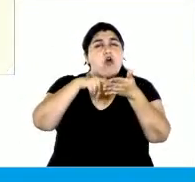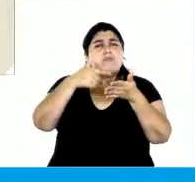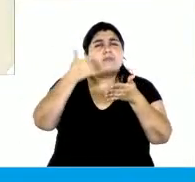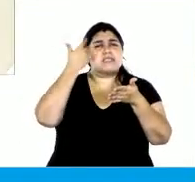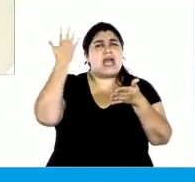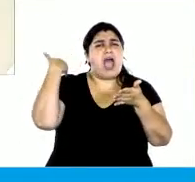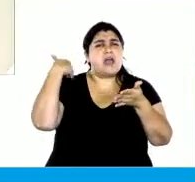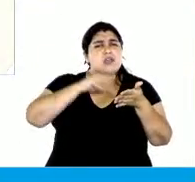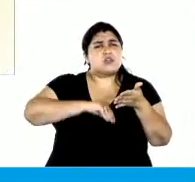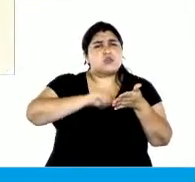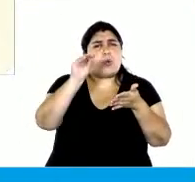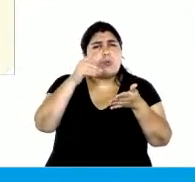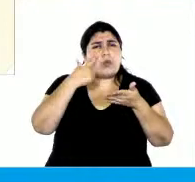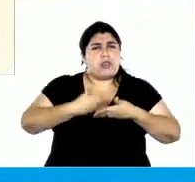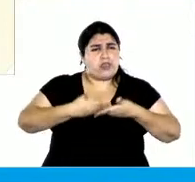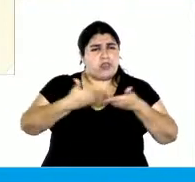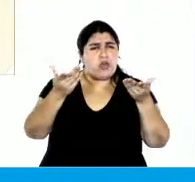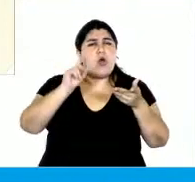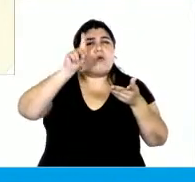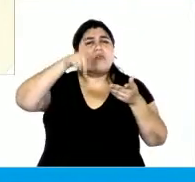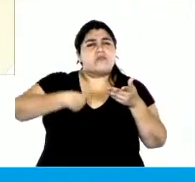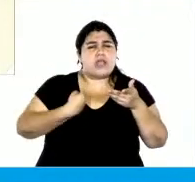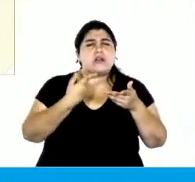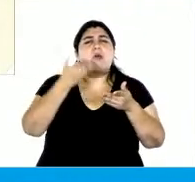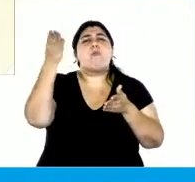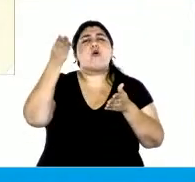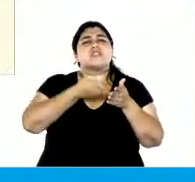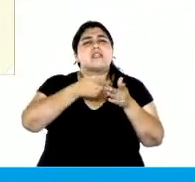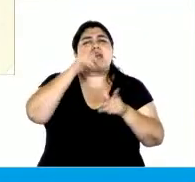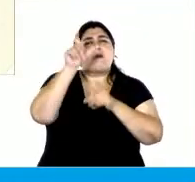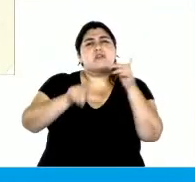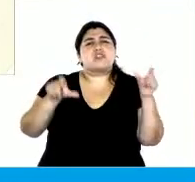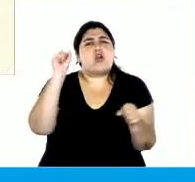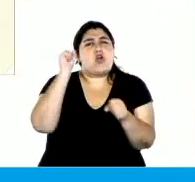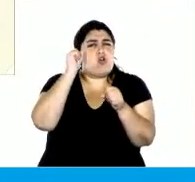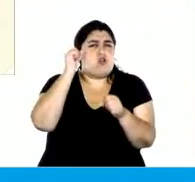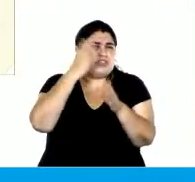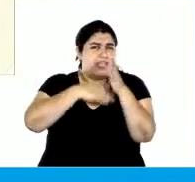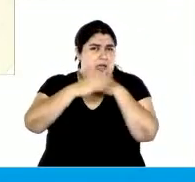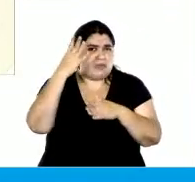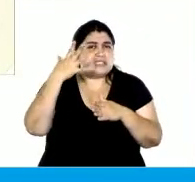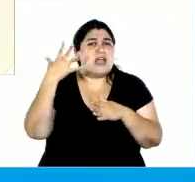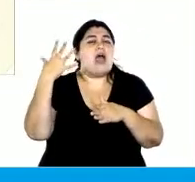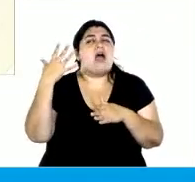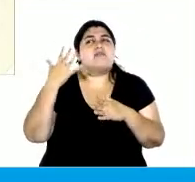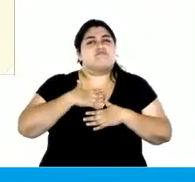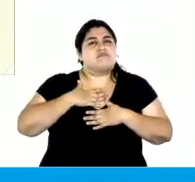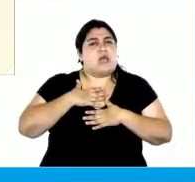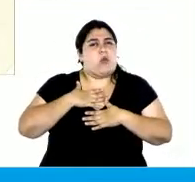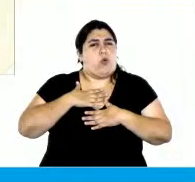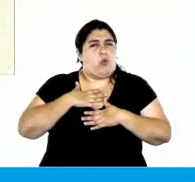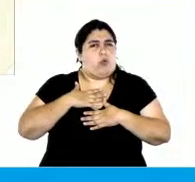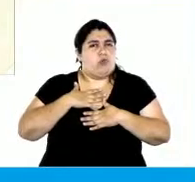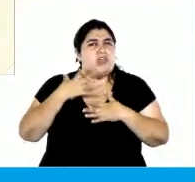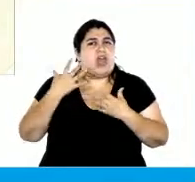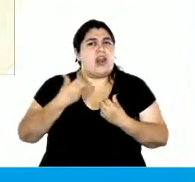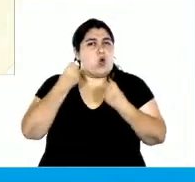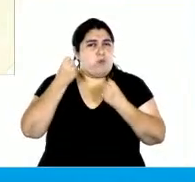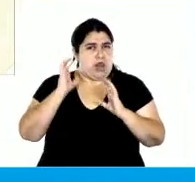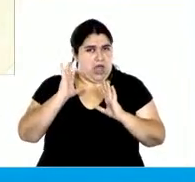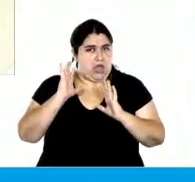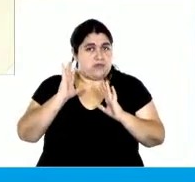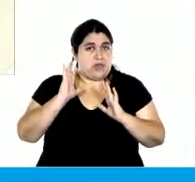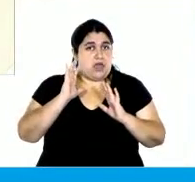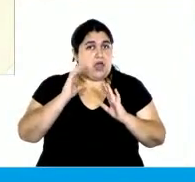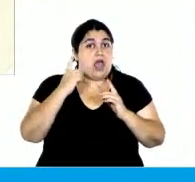publicado, también destaca que el porcentaje de personas con discapacidad recuperadas es menor que el porcentaje de la población